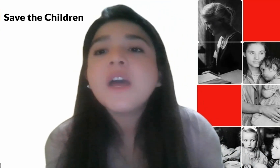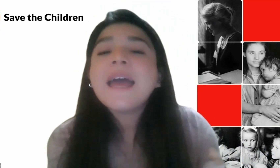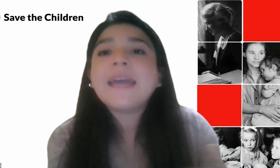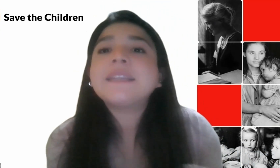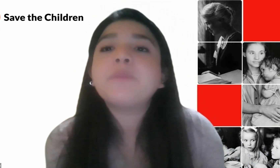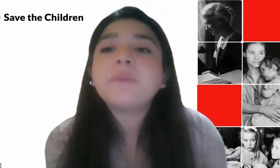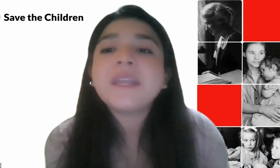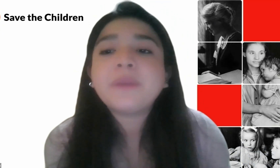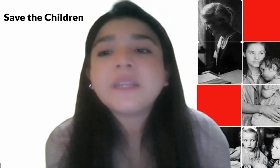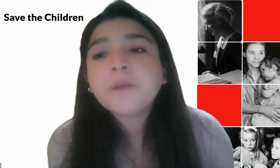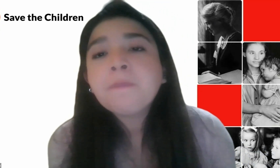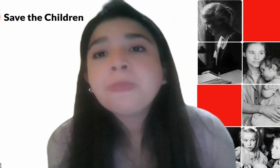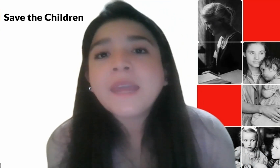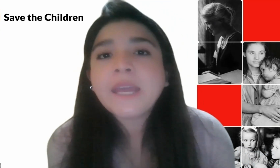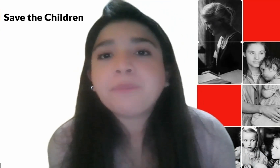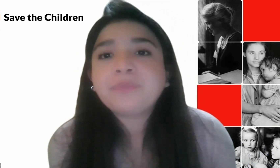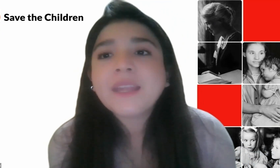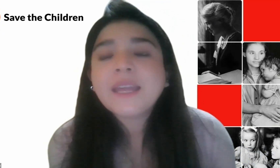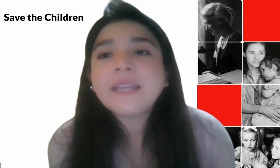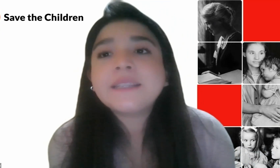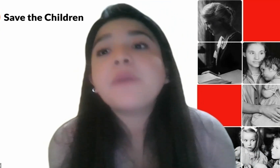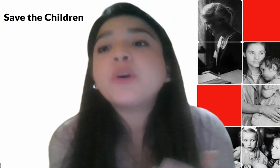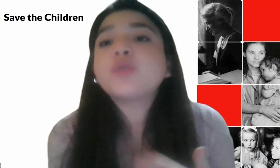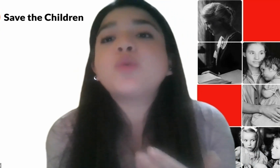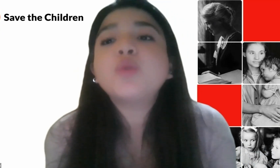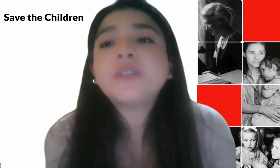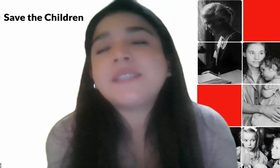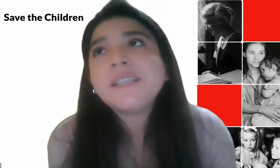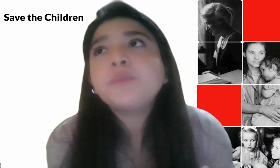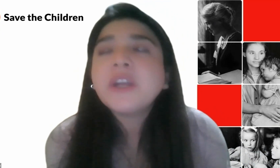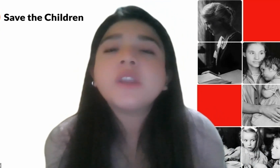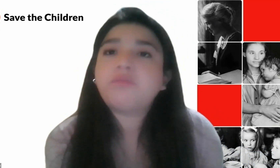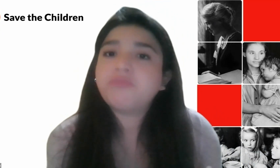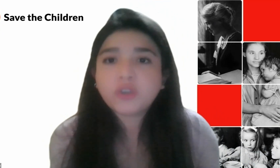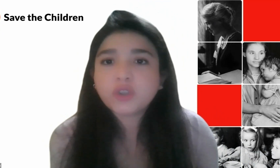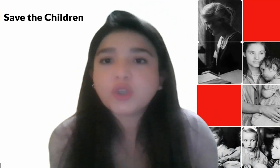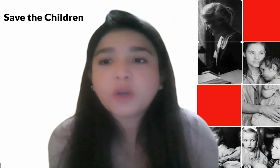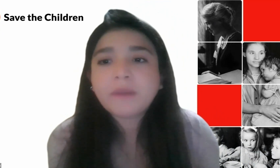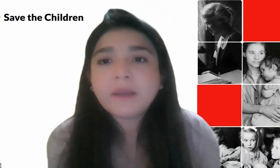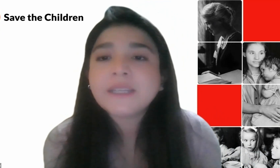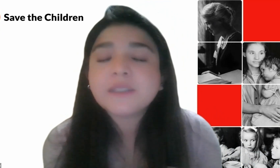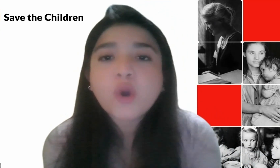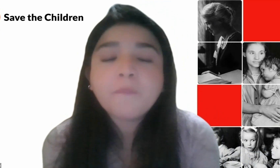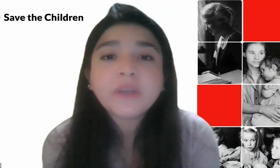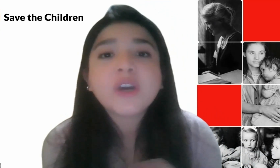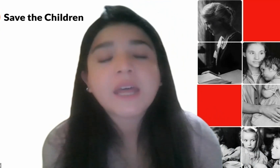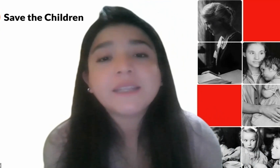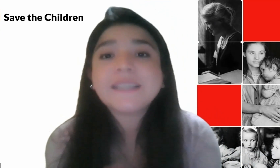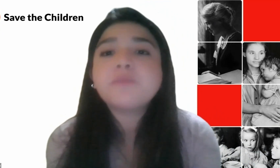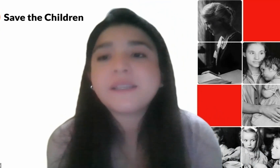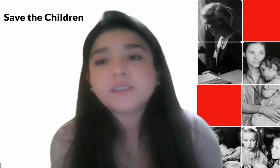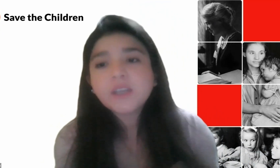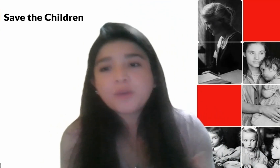específico, ahí también va a depender el tiempo que tú desees, pero nosotros normalmente hacemos convenios